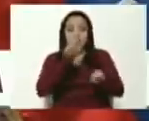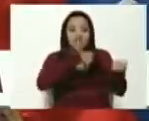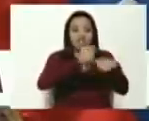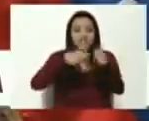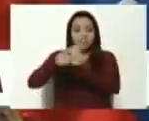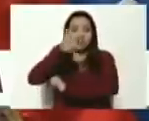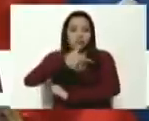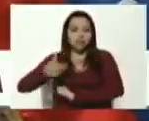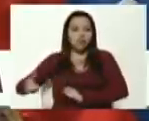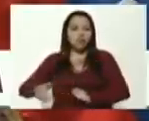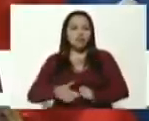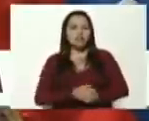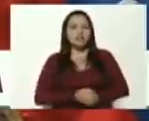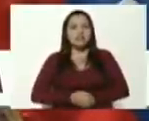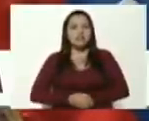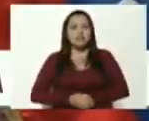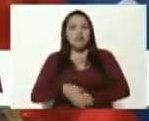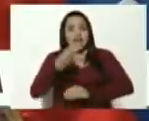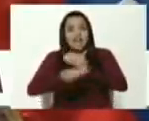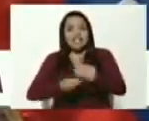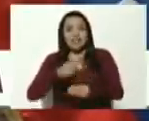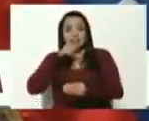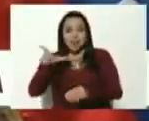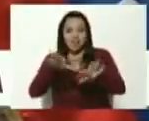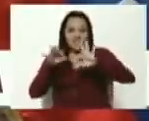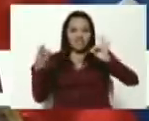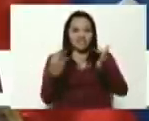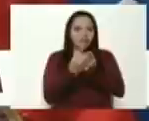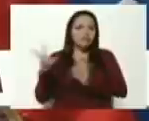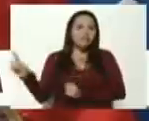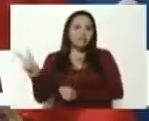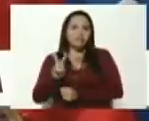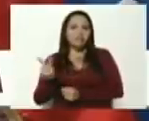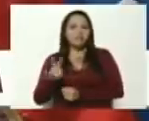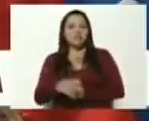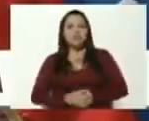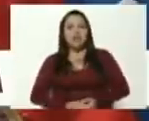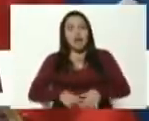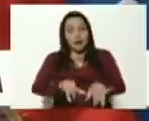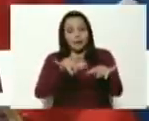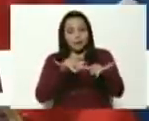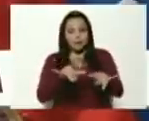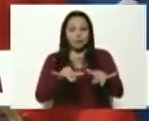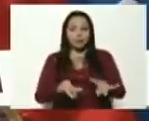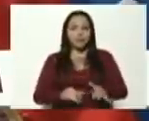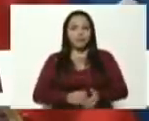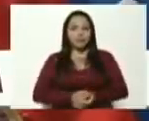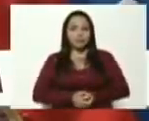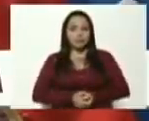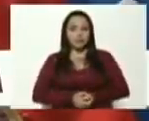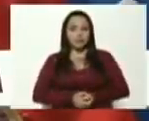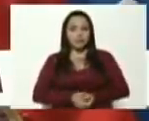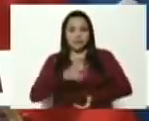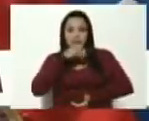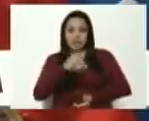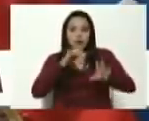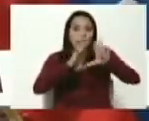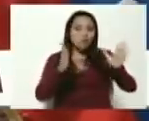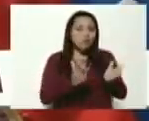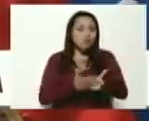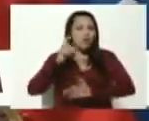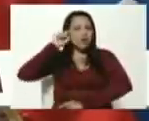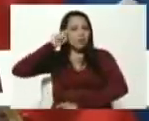inclusive, para mancillar la familia venezolana. En tal sentido, destaco que hoy el mundo